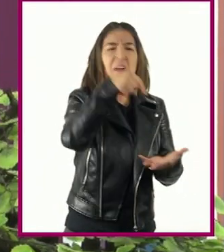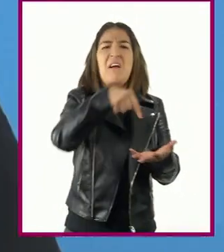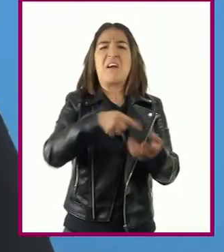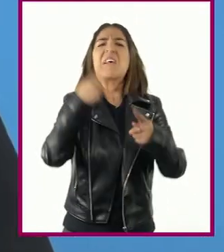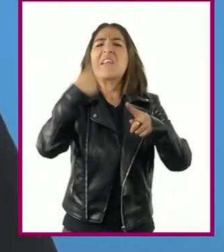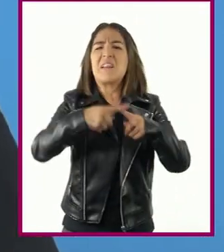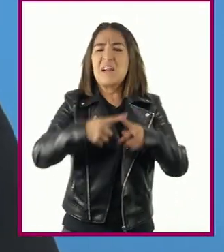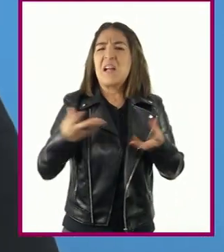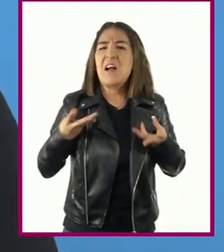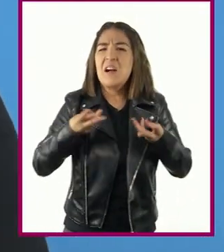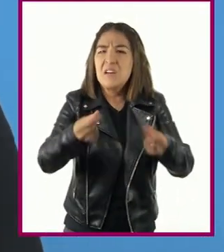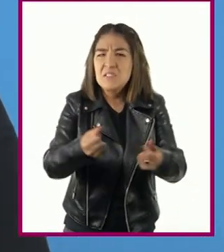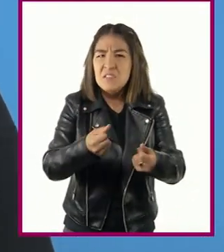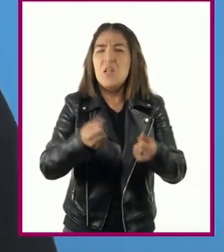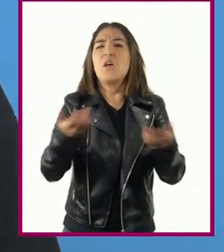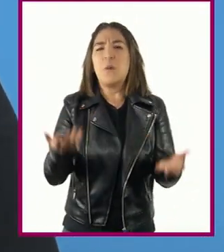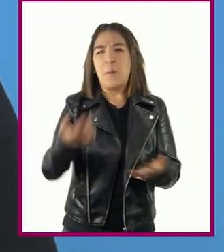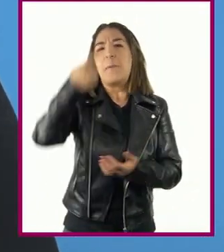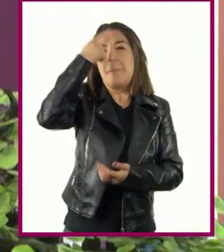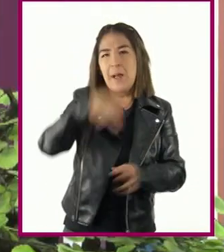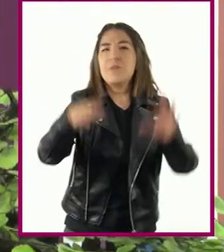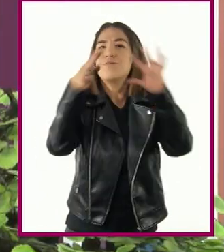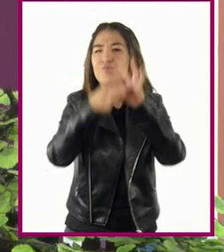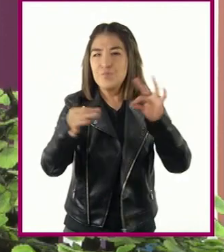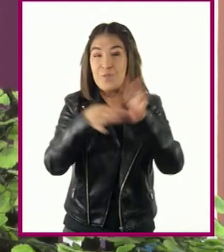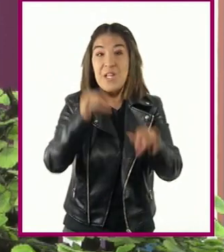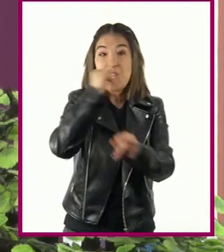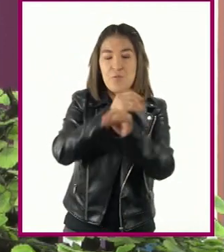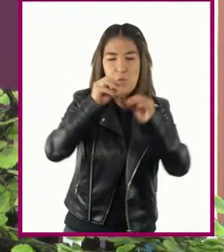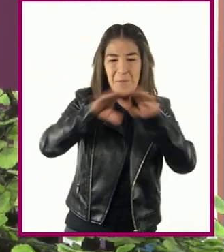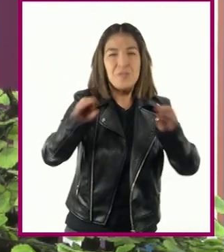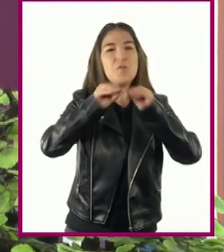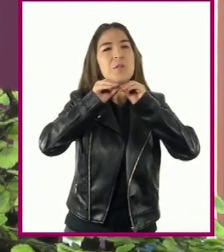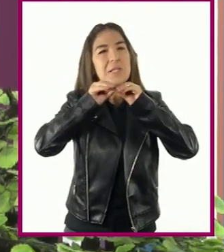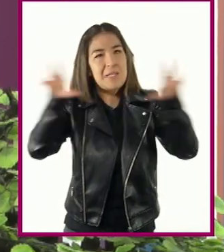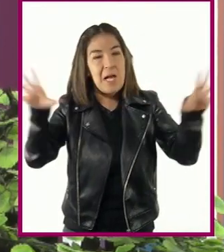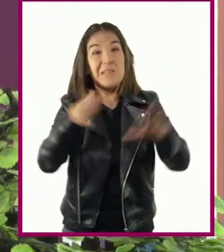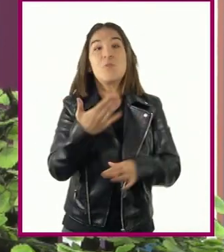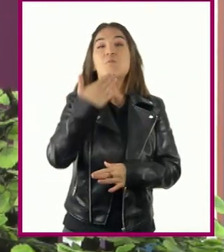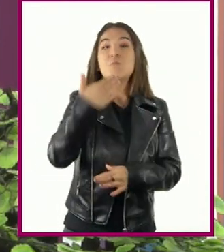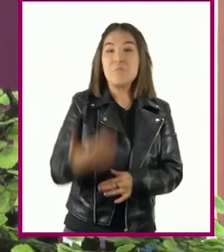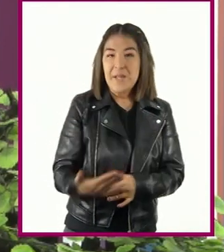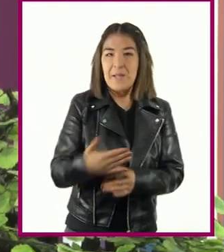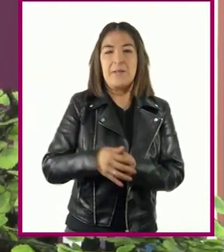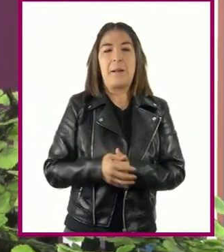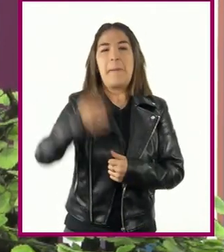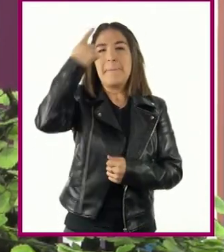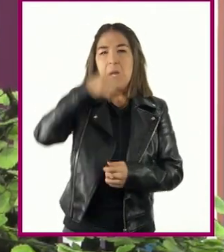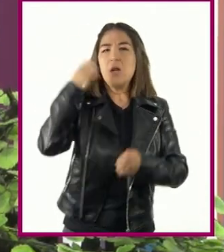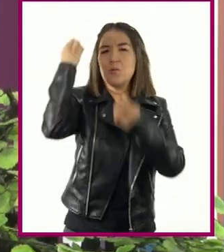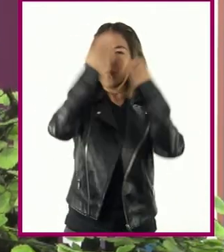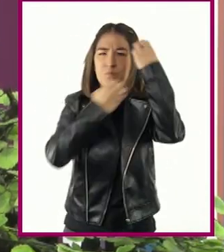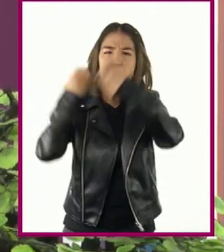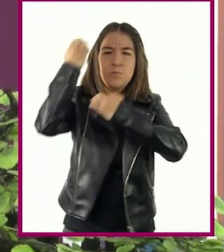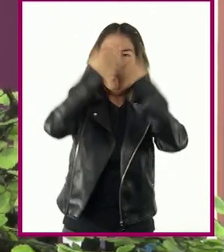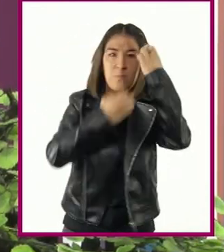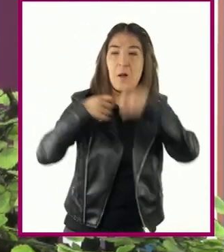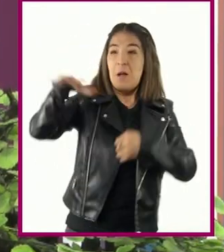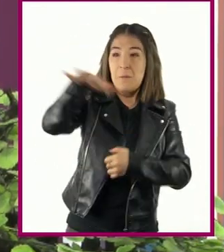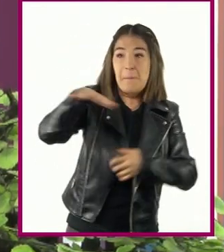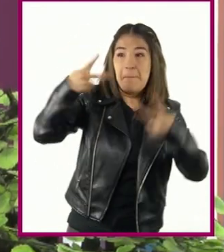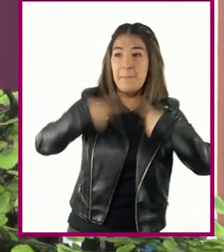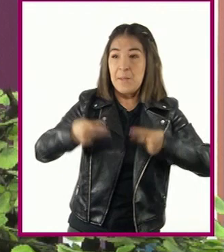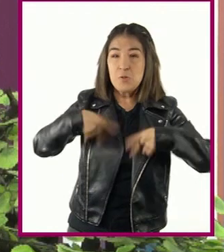sus contribuciones y a contar con datos claros y suficientes para evaluar el desempeño de